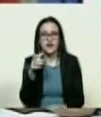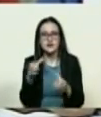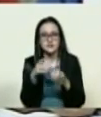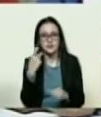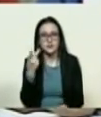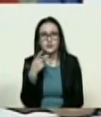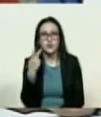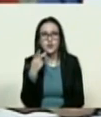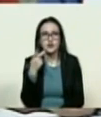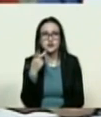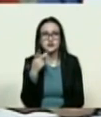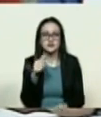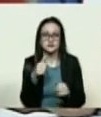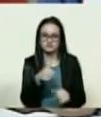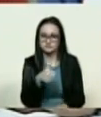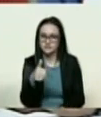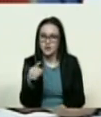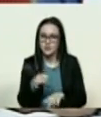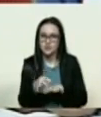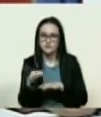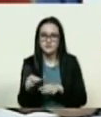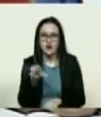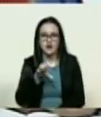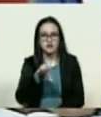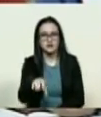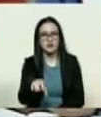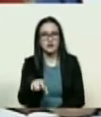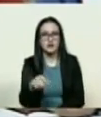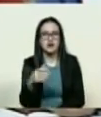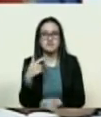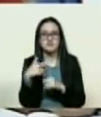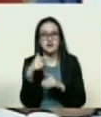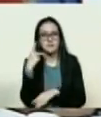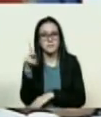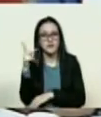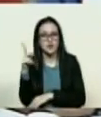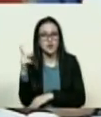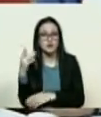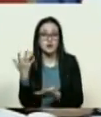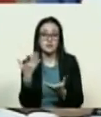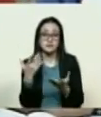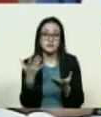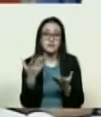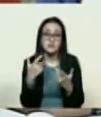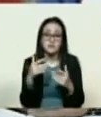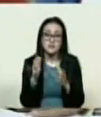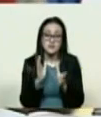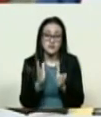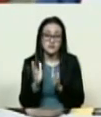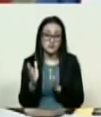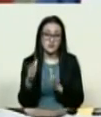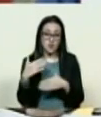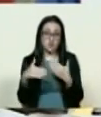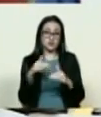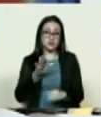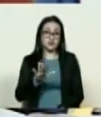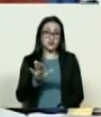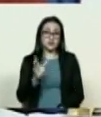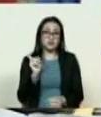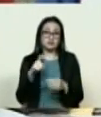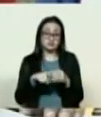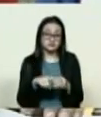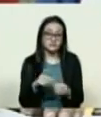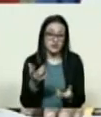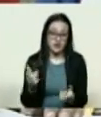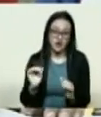políticos respectivos, municipales, estadales y parroquiales, para que esto se haga un proceso continuo y cada quien, mire, usted es militante actual,